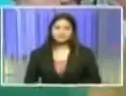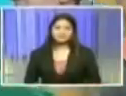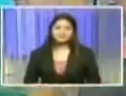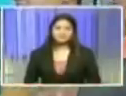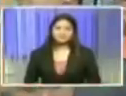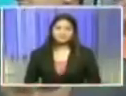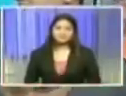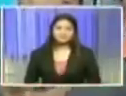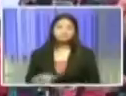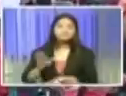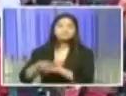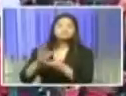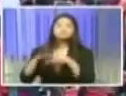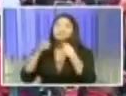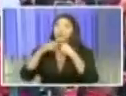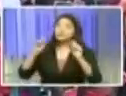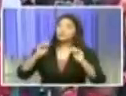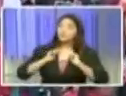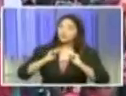Aristóbulo,